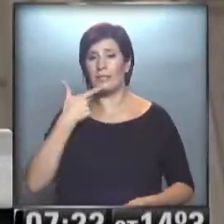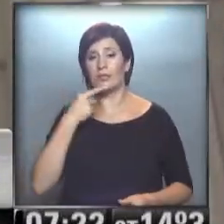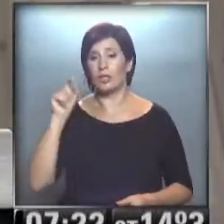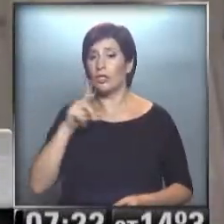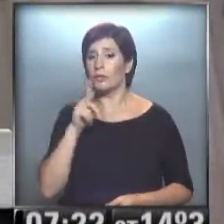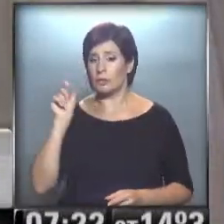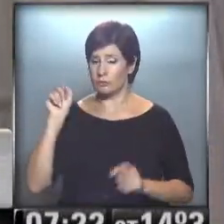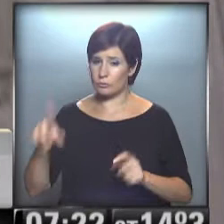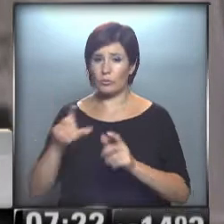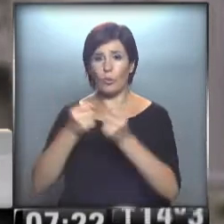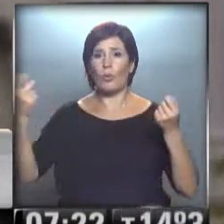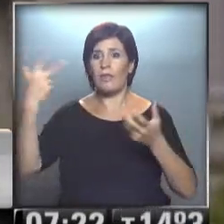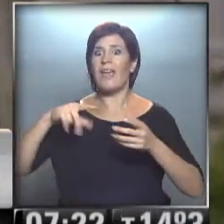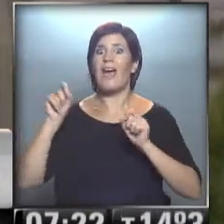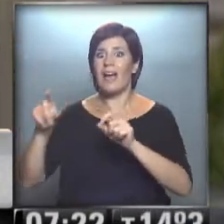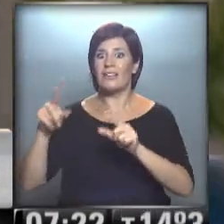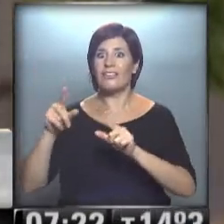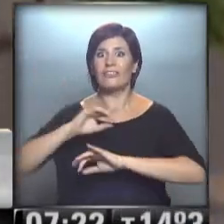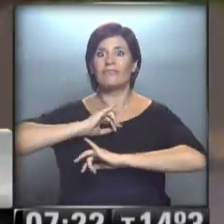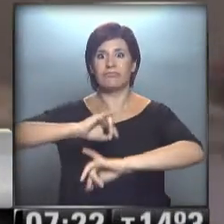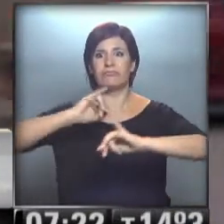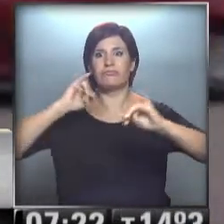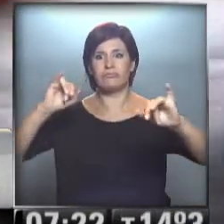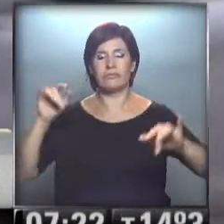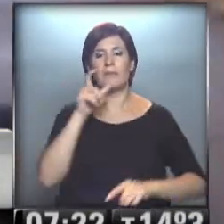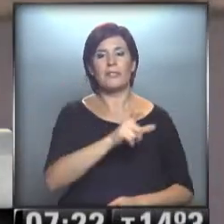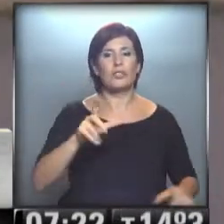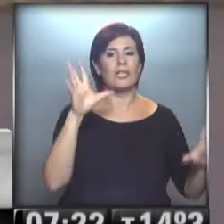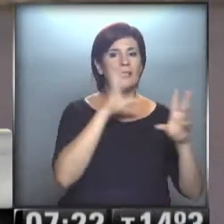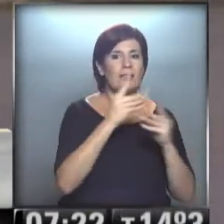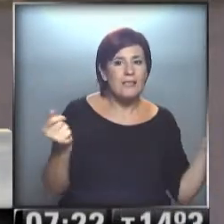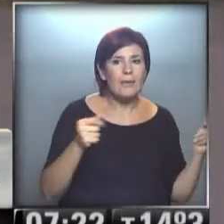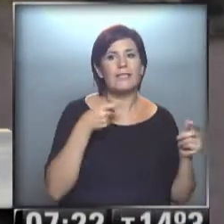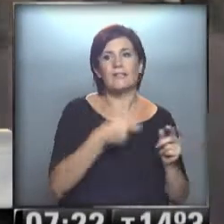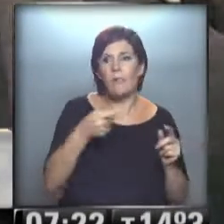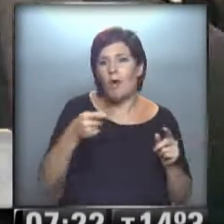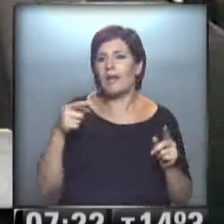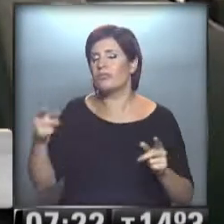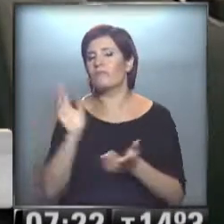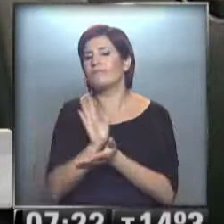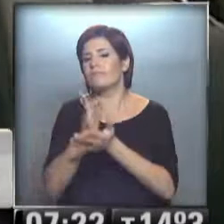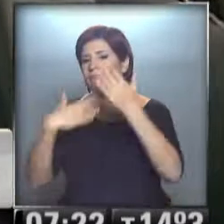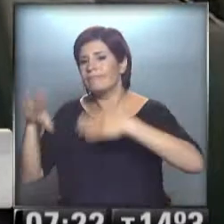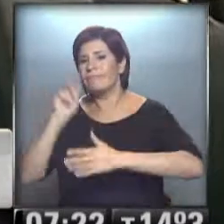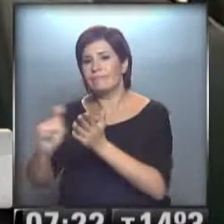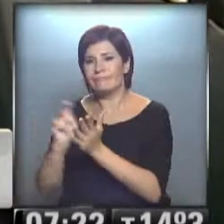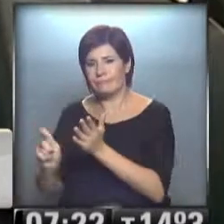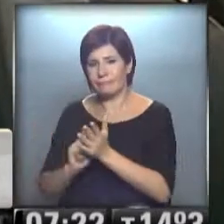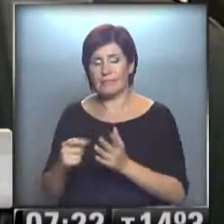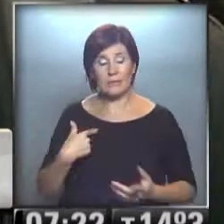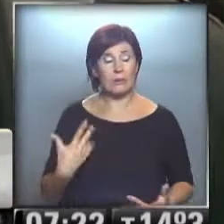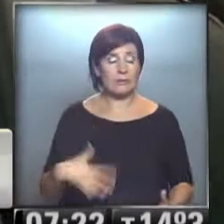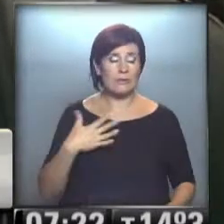los ideólogos para justificar el horror y las desapariciones. Muy fuerte, para mí realmente muy fuerte,